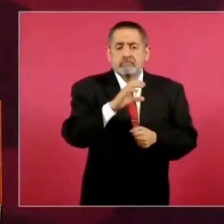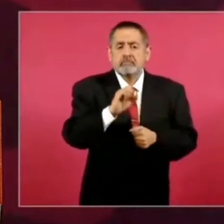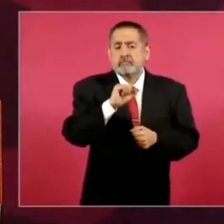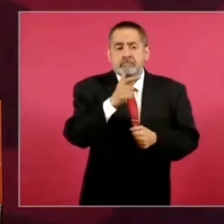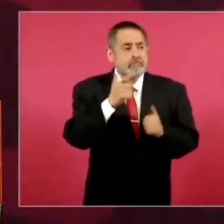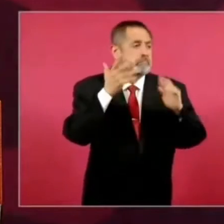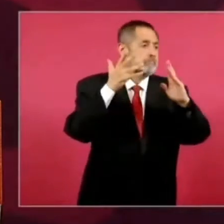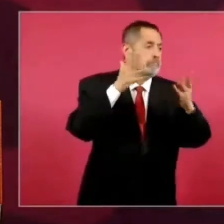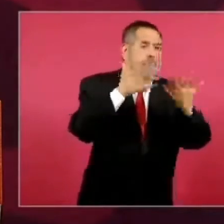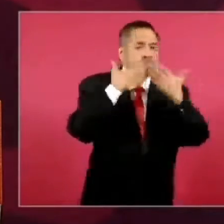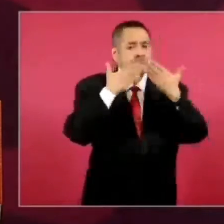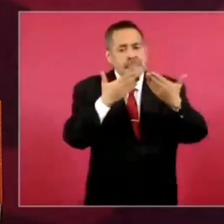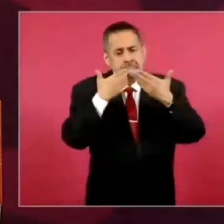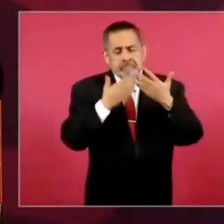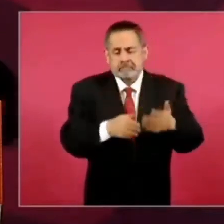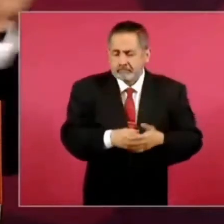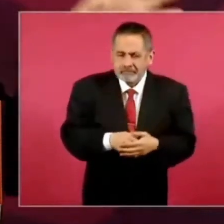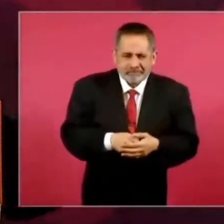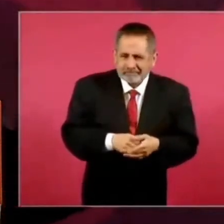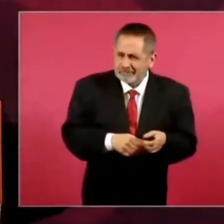aplauden a Salinas, cuando estaba